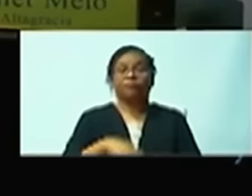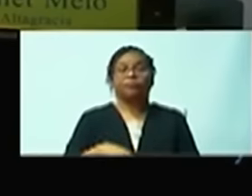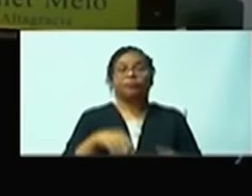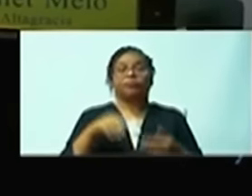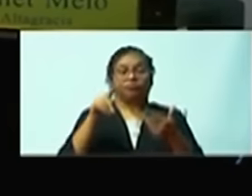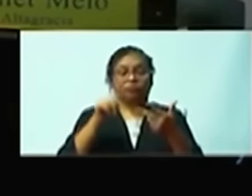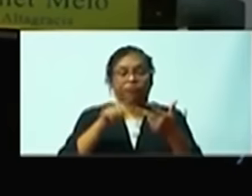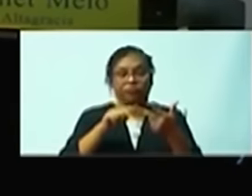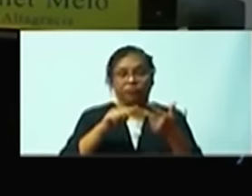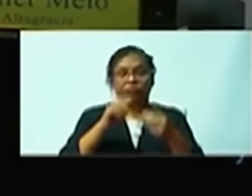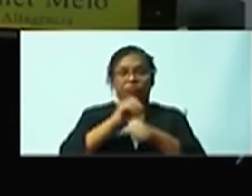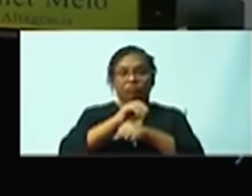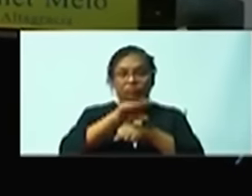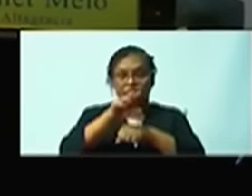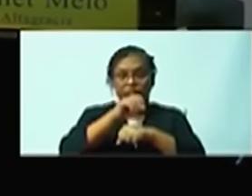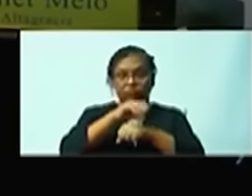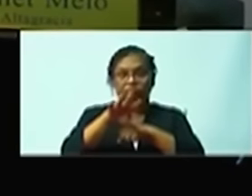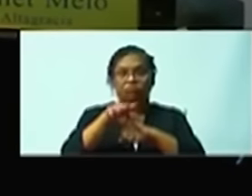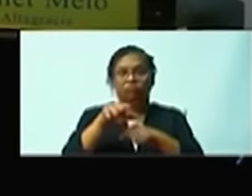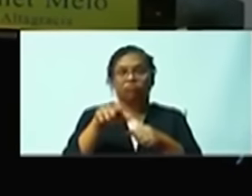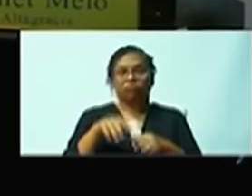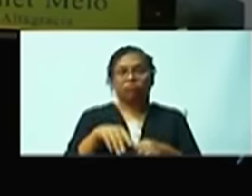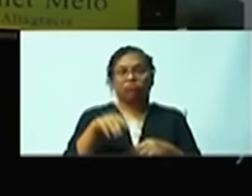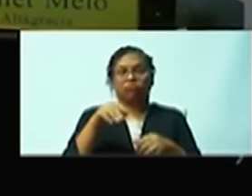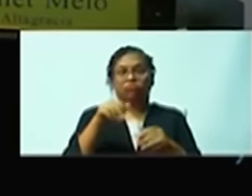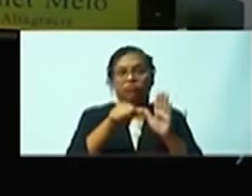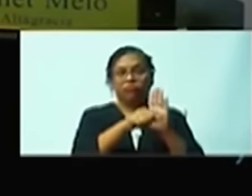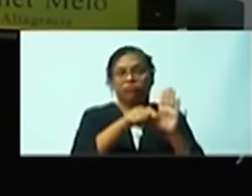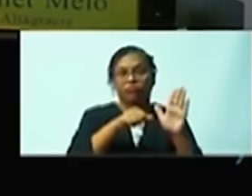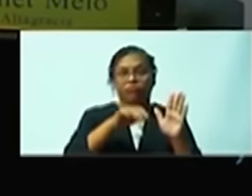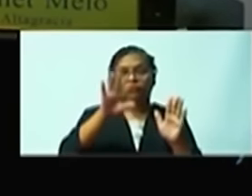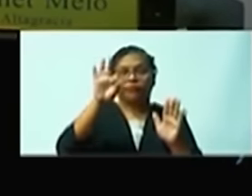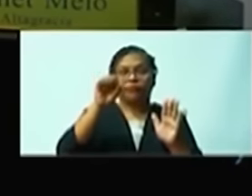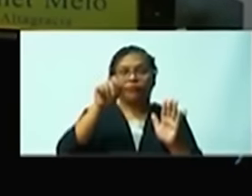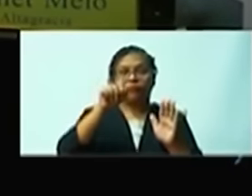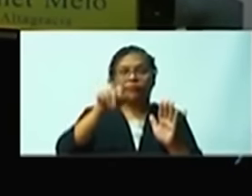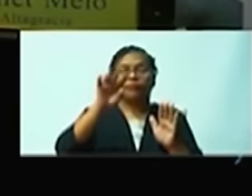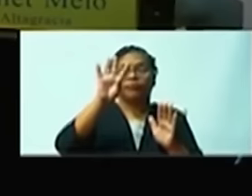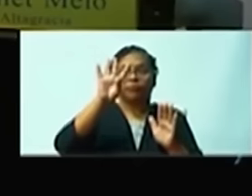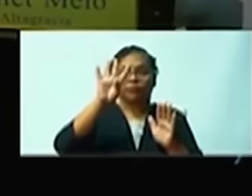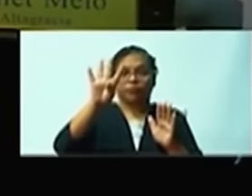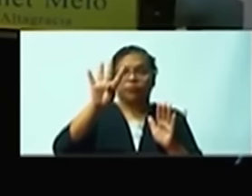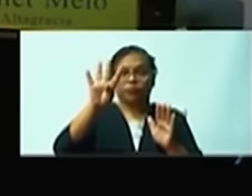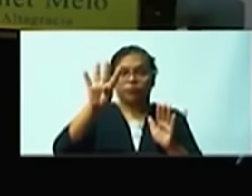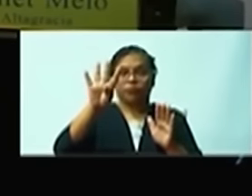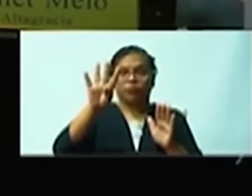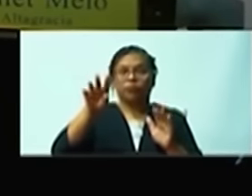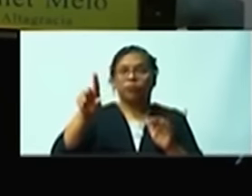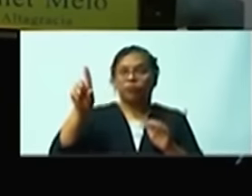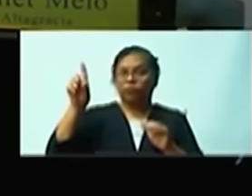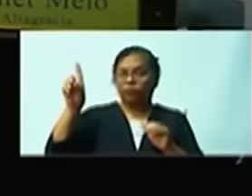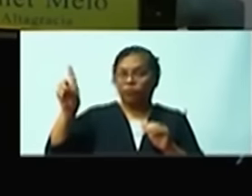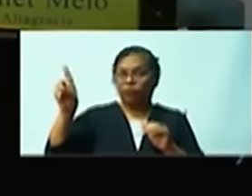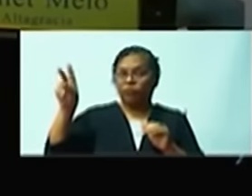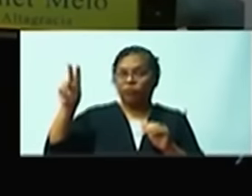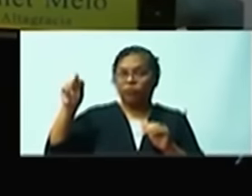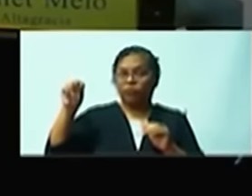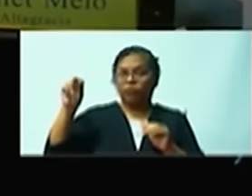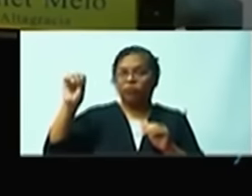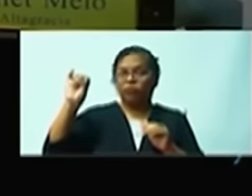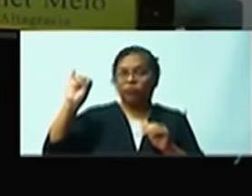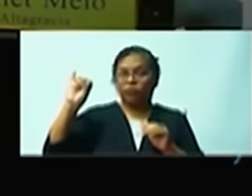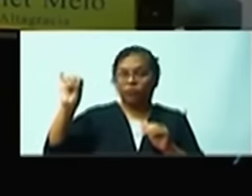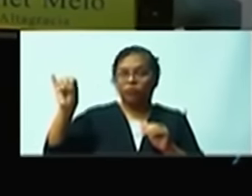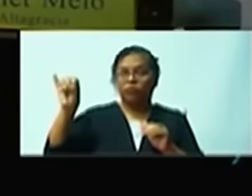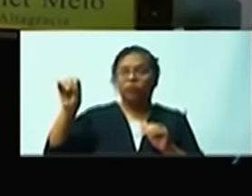que en el artículo 9.4, que faculta al DNI a contrarrestar cualquier atentado a la seguridad